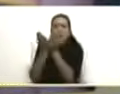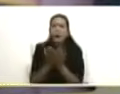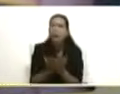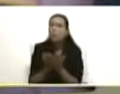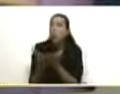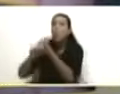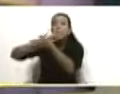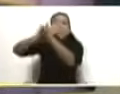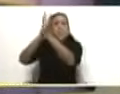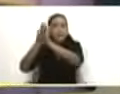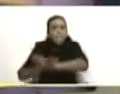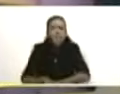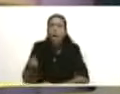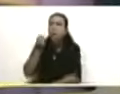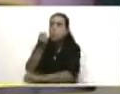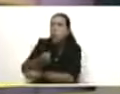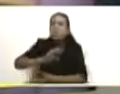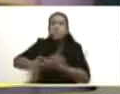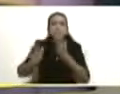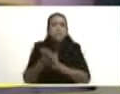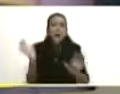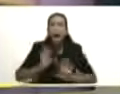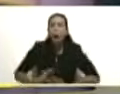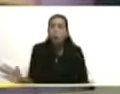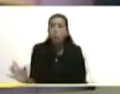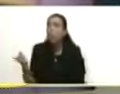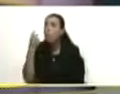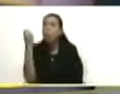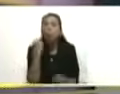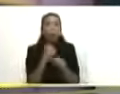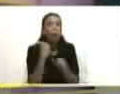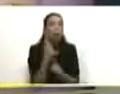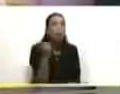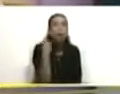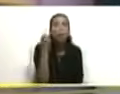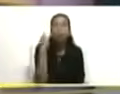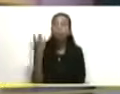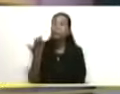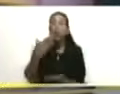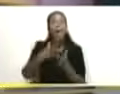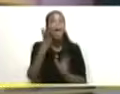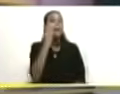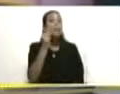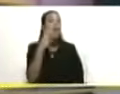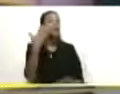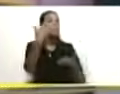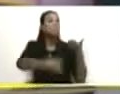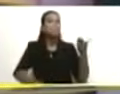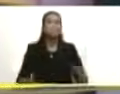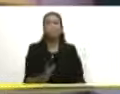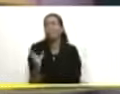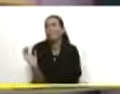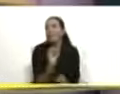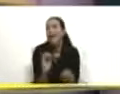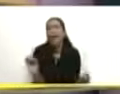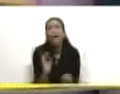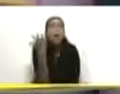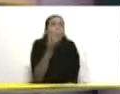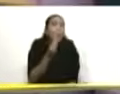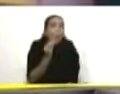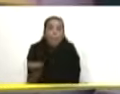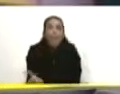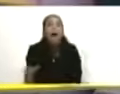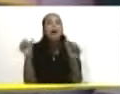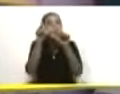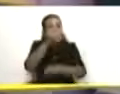pasado por la penosa situación de que a veces cuando van en búsqueda de trabajo les piden experiencia laboral. Y nosotros para eso queremos crear este